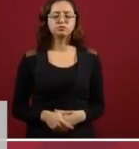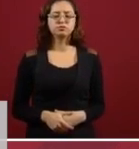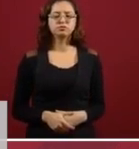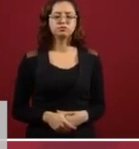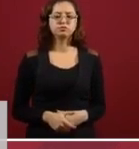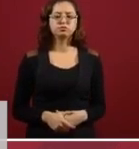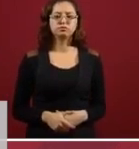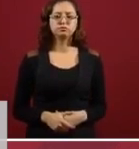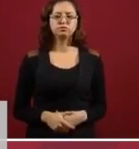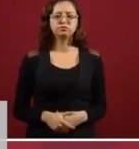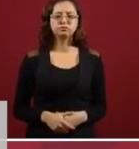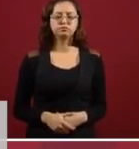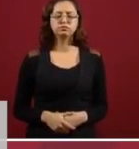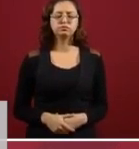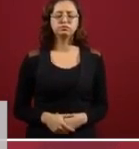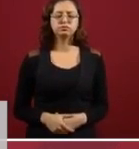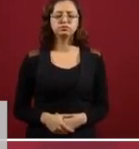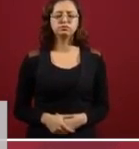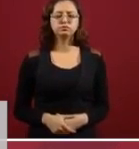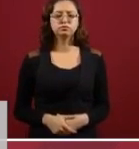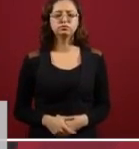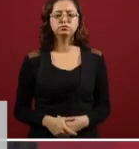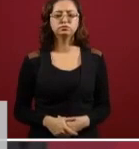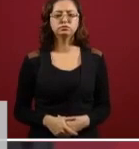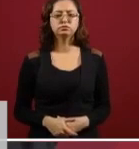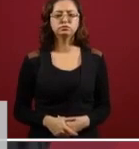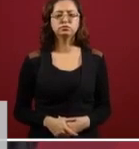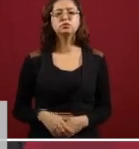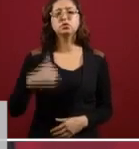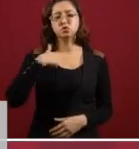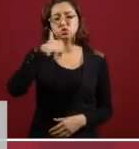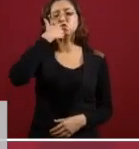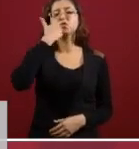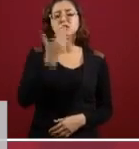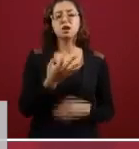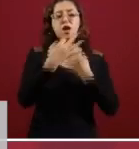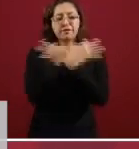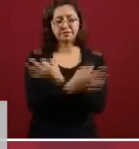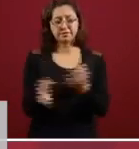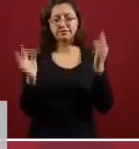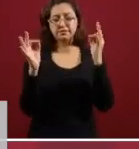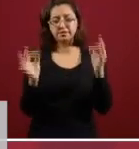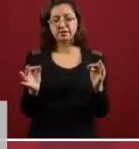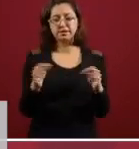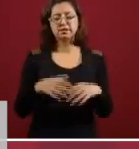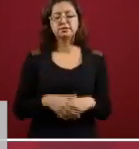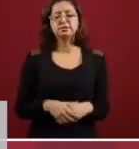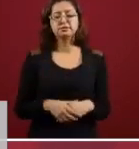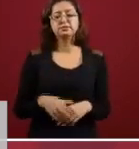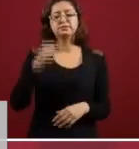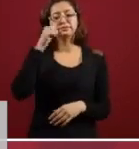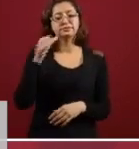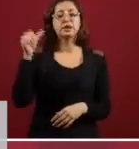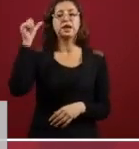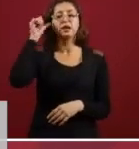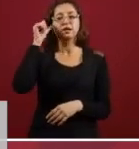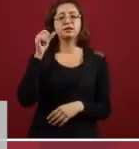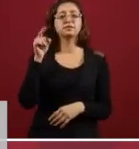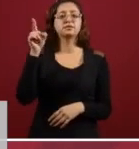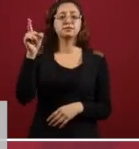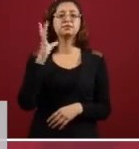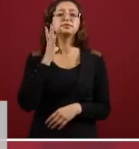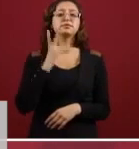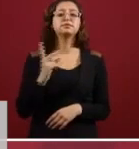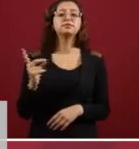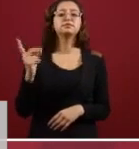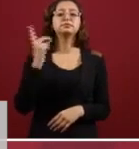presidentes del periodo neoliberal, Salinas, Zedillo, Fox, Calderón y Peña Nieto, y proceder en contra de los expresidentes. Aunque el presidente Andrés